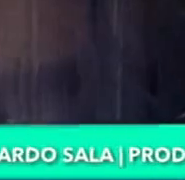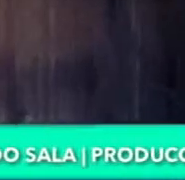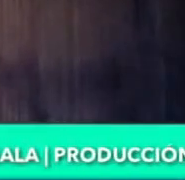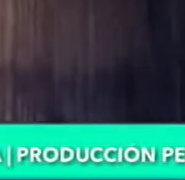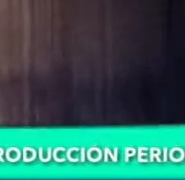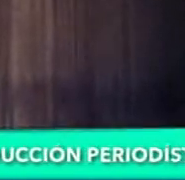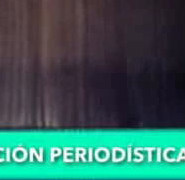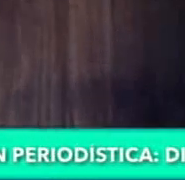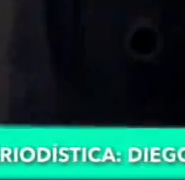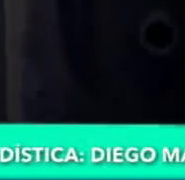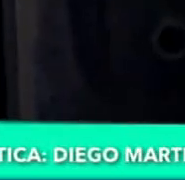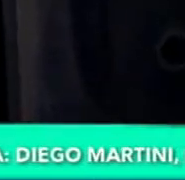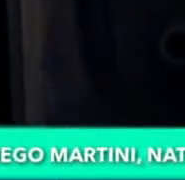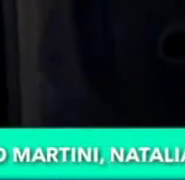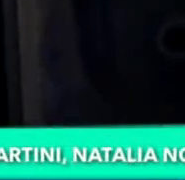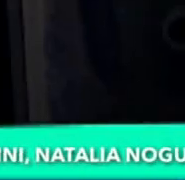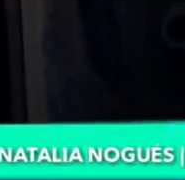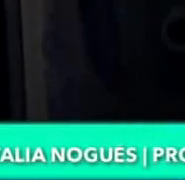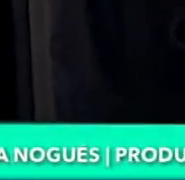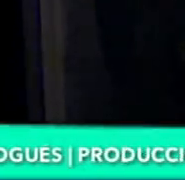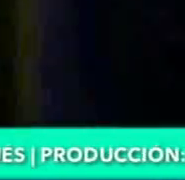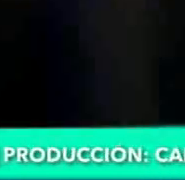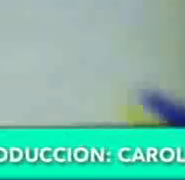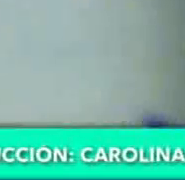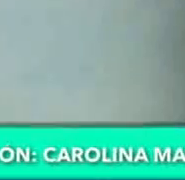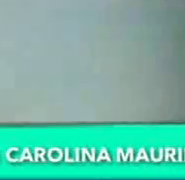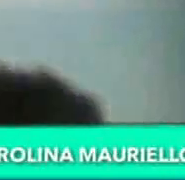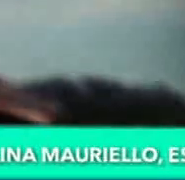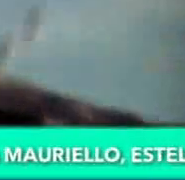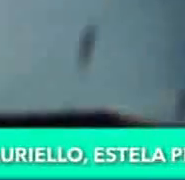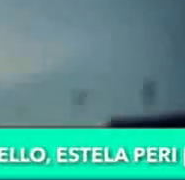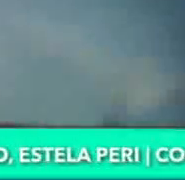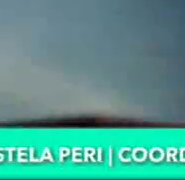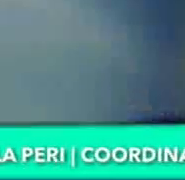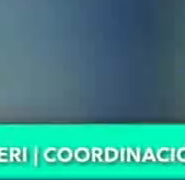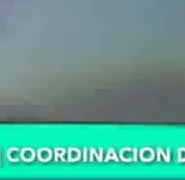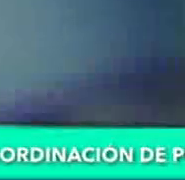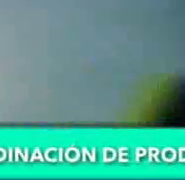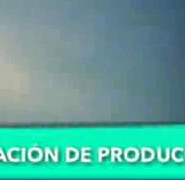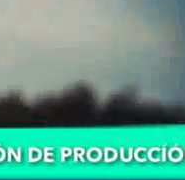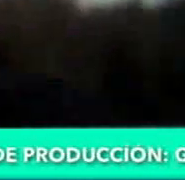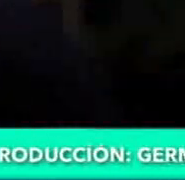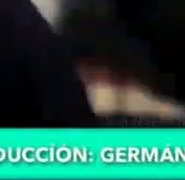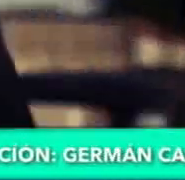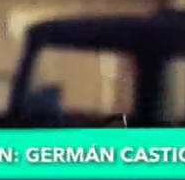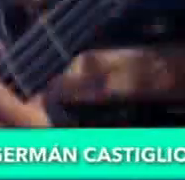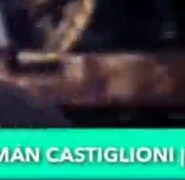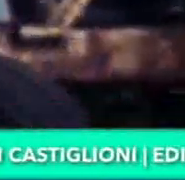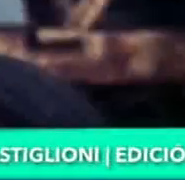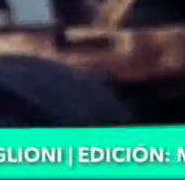A laburar, sin pensar en vos, sin reaccionar, no te sentís usado para